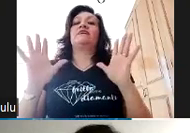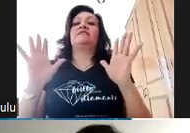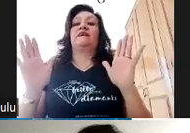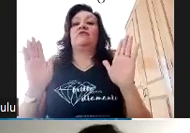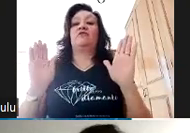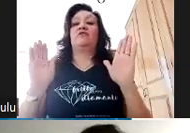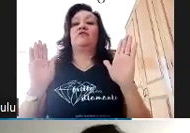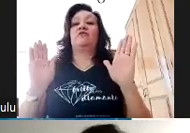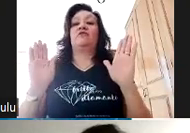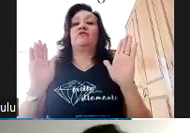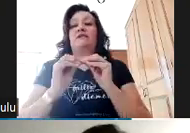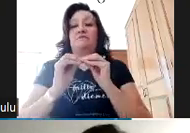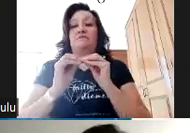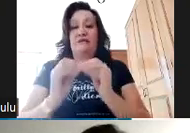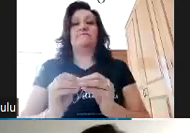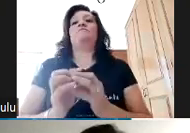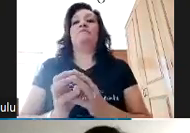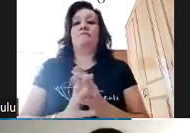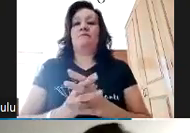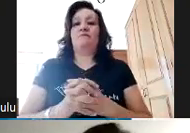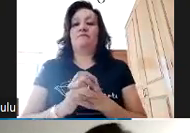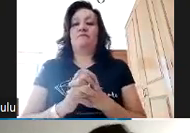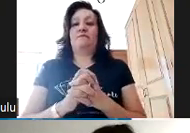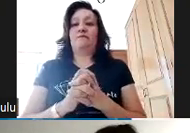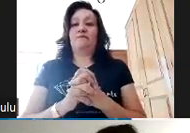estén puedas trabajar con ellos súper bien